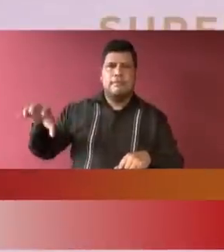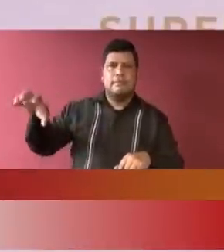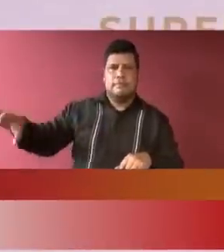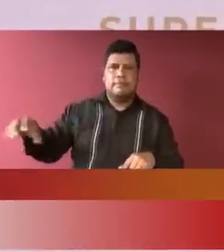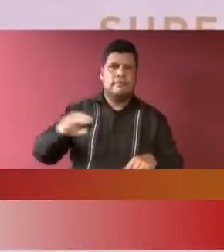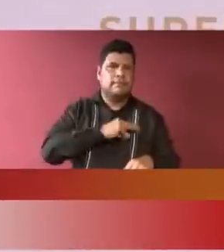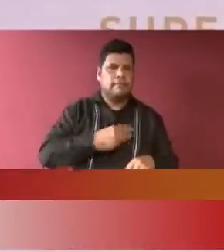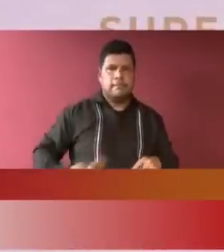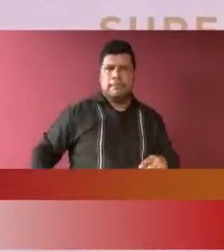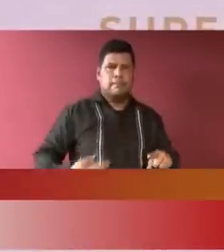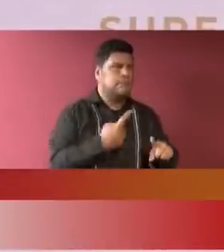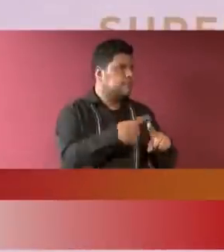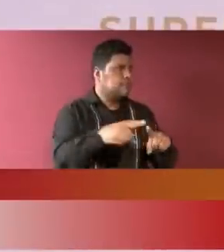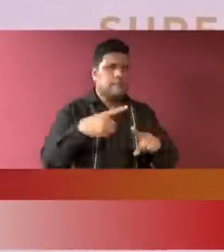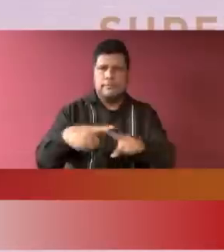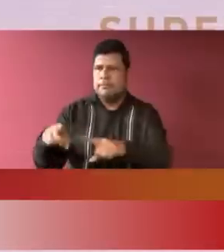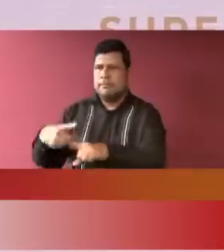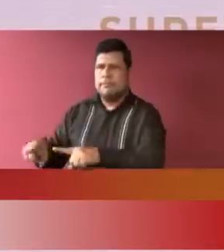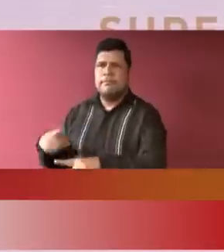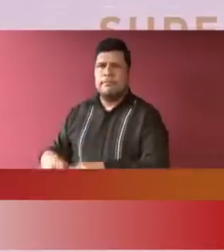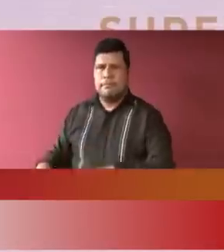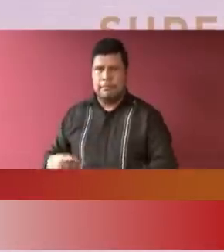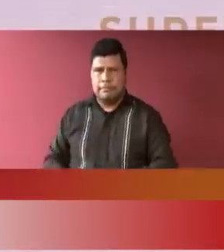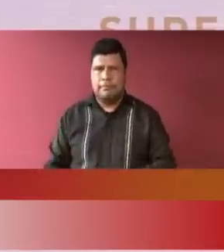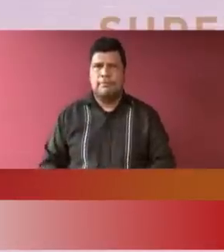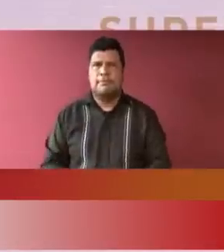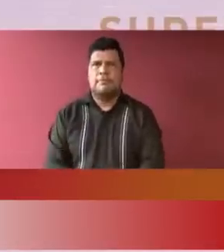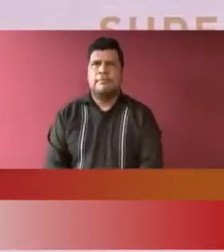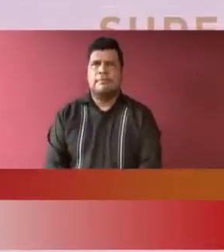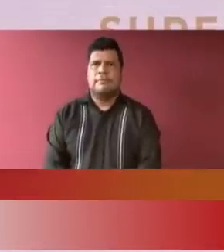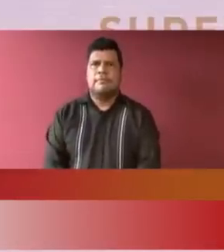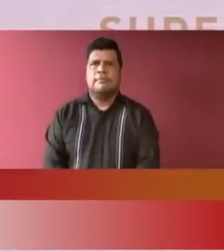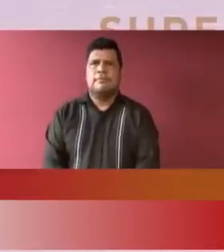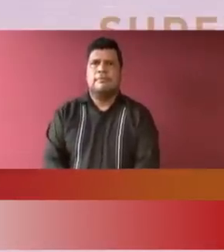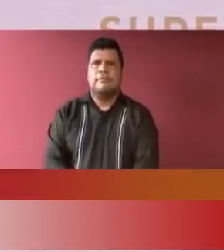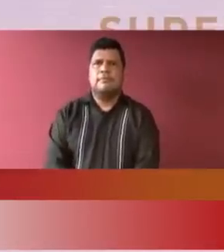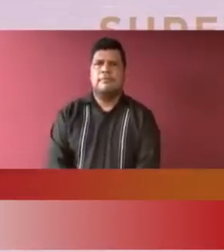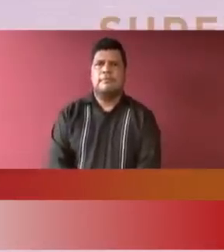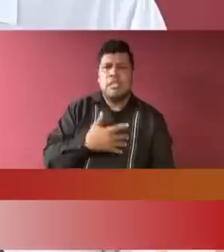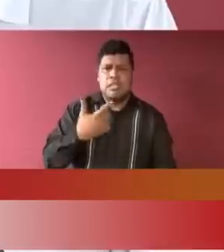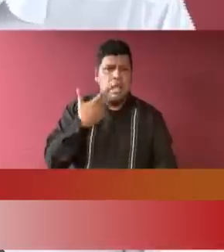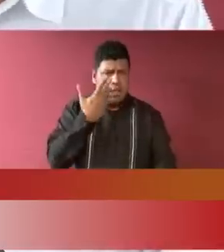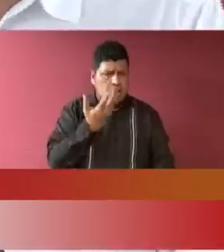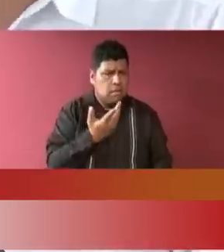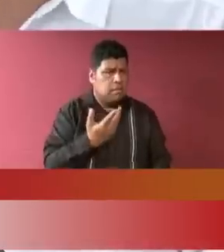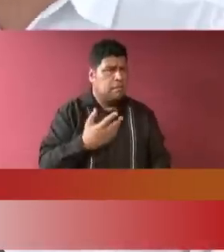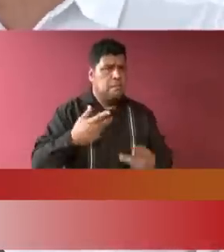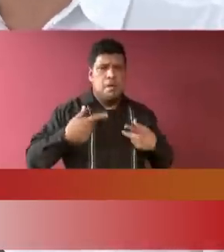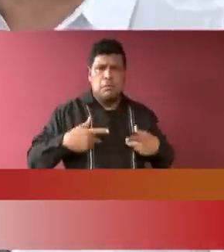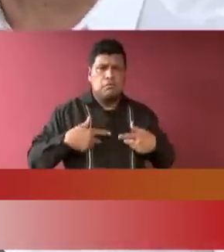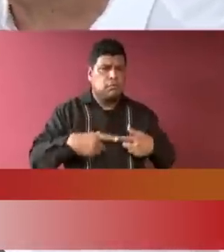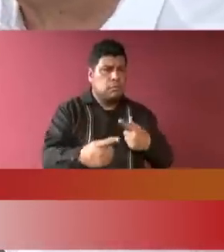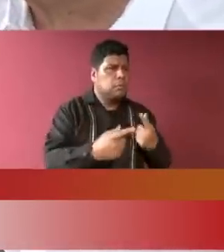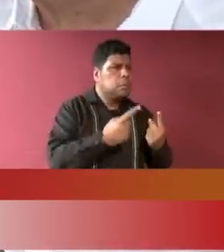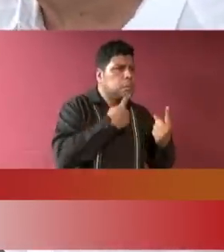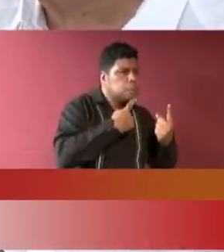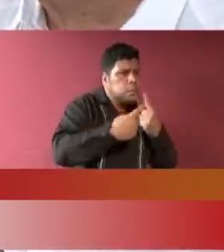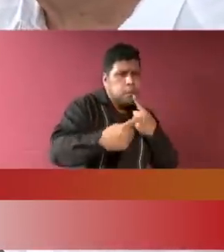los municipios de esta región del estado de Veracruz, para resolver